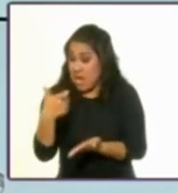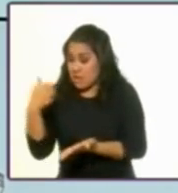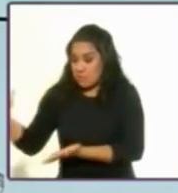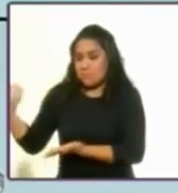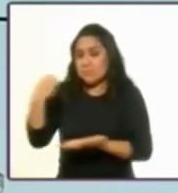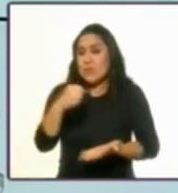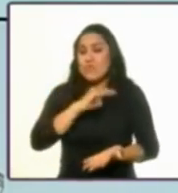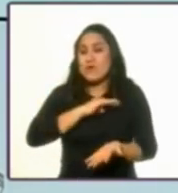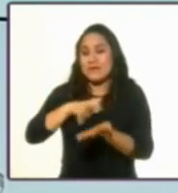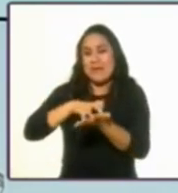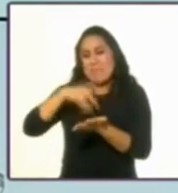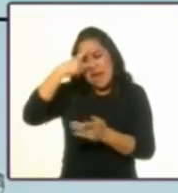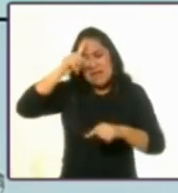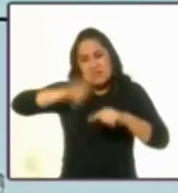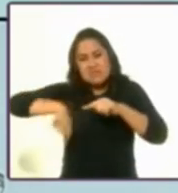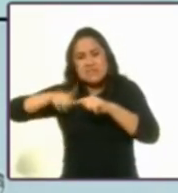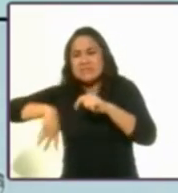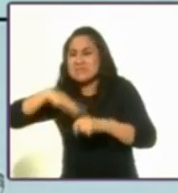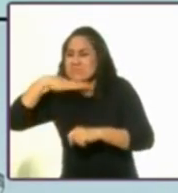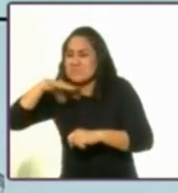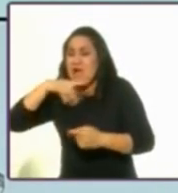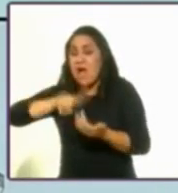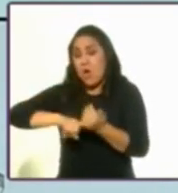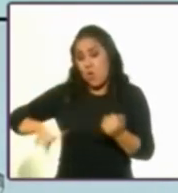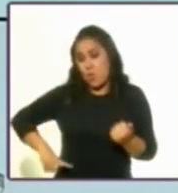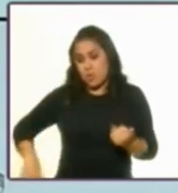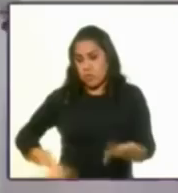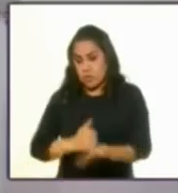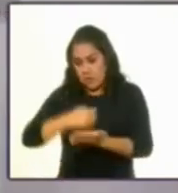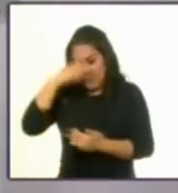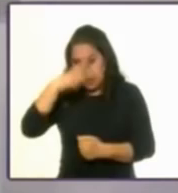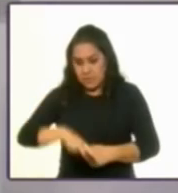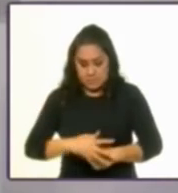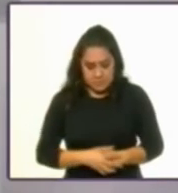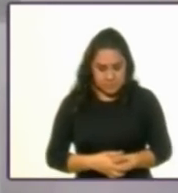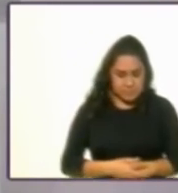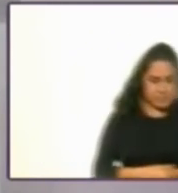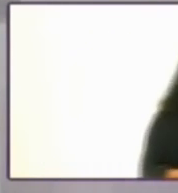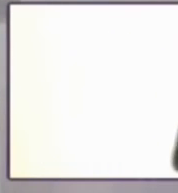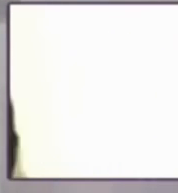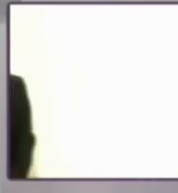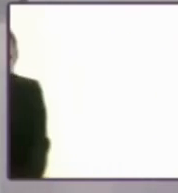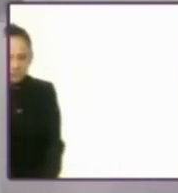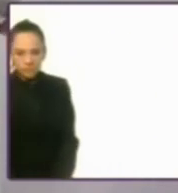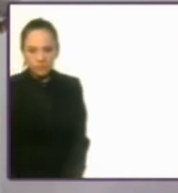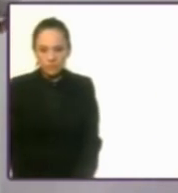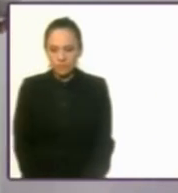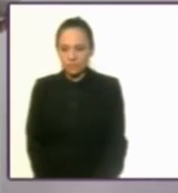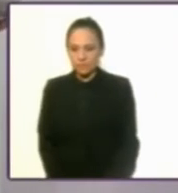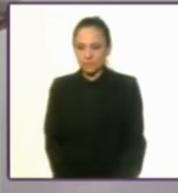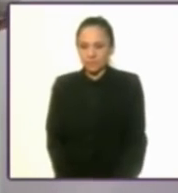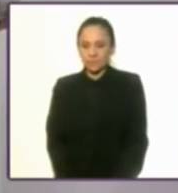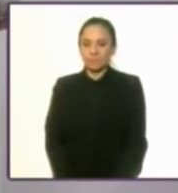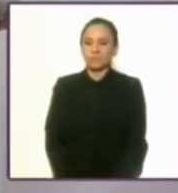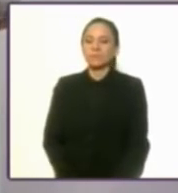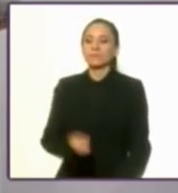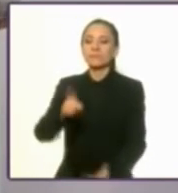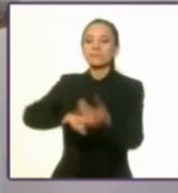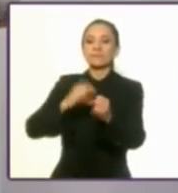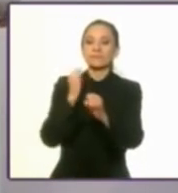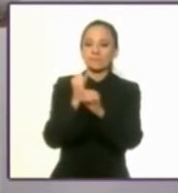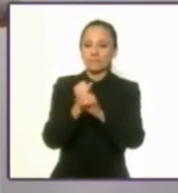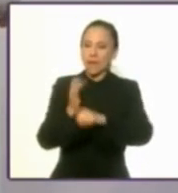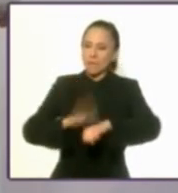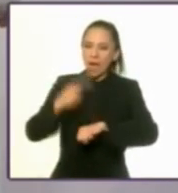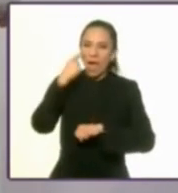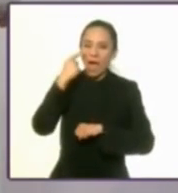a ahorrar de acabar con la corrupción en el gobierno de la ciudad de mexico más del 45 por ciento de las intervenciones en las redes fueron para que